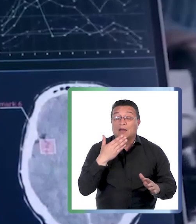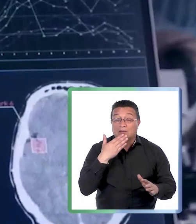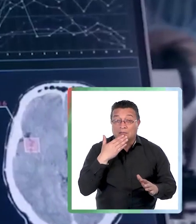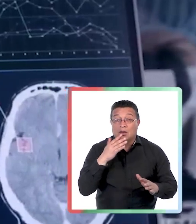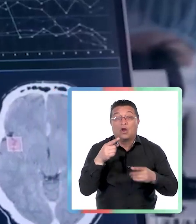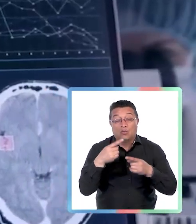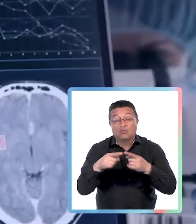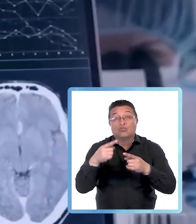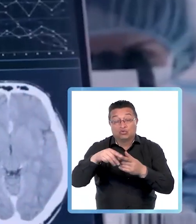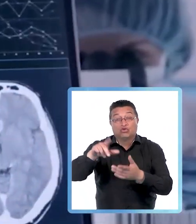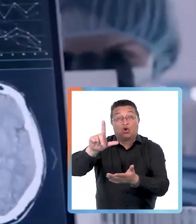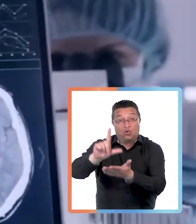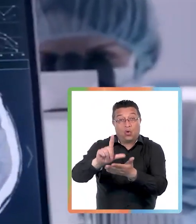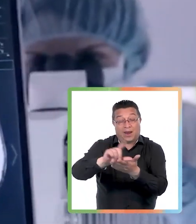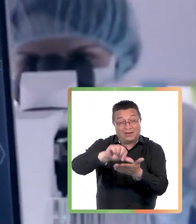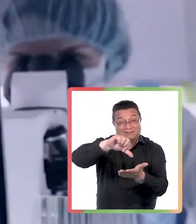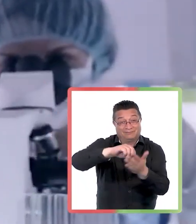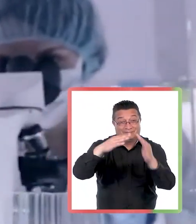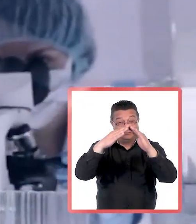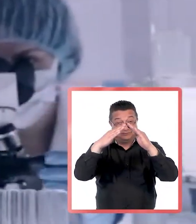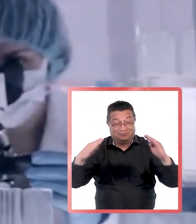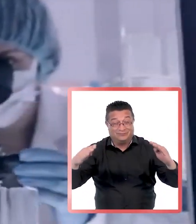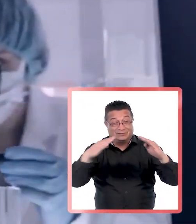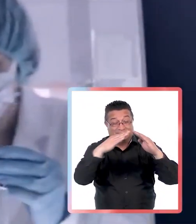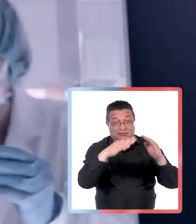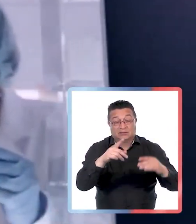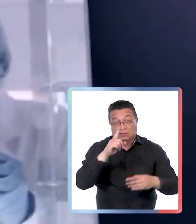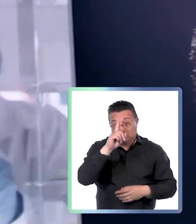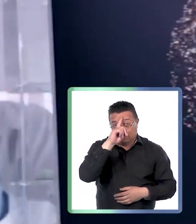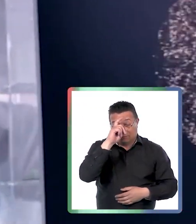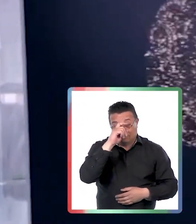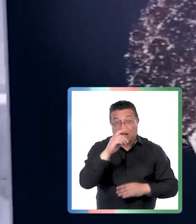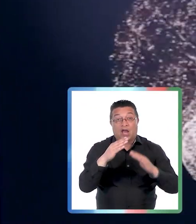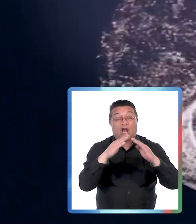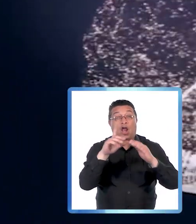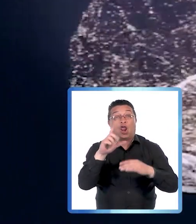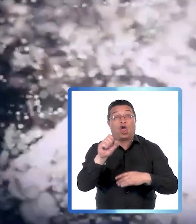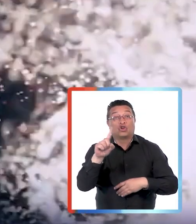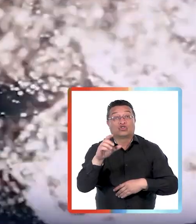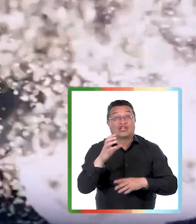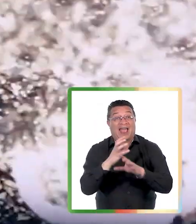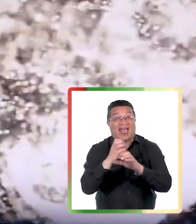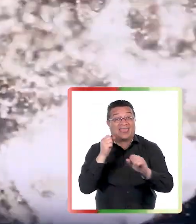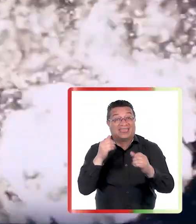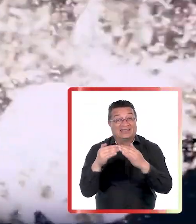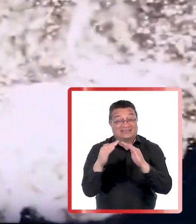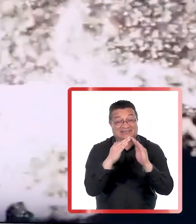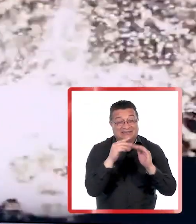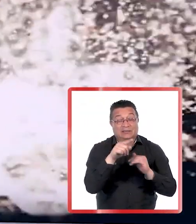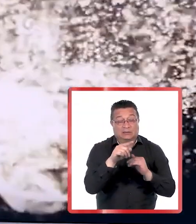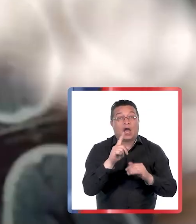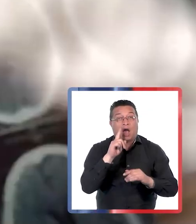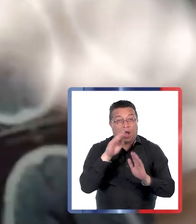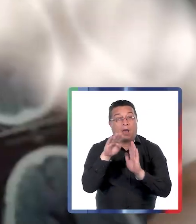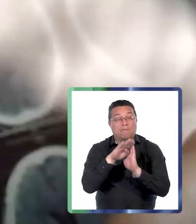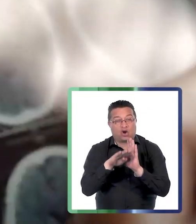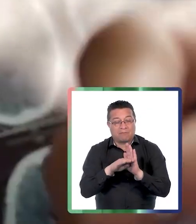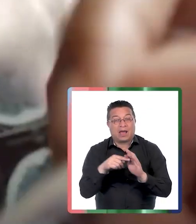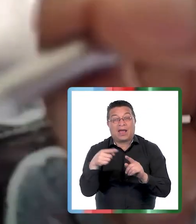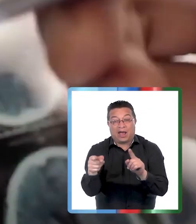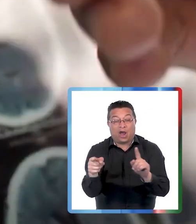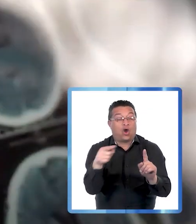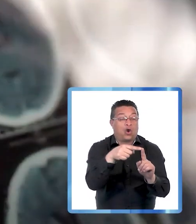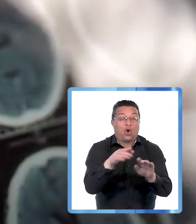Muchos centros, incluido la Clínica de la Universidad de los Andes, tienen programas para los